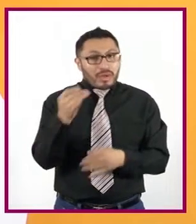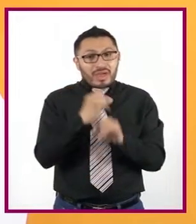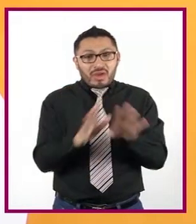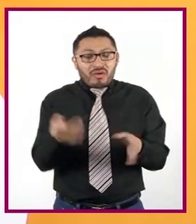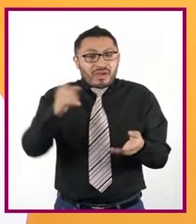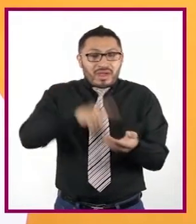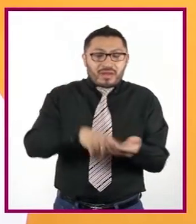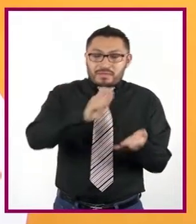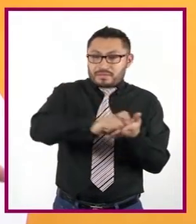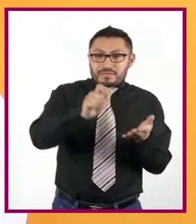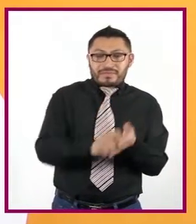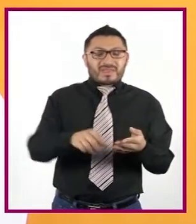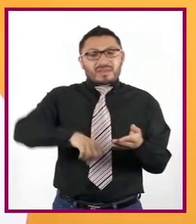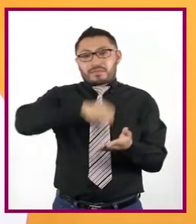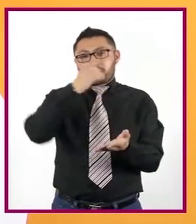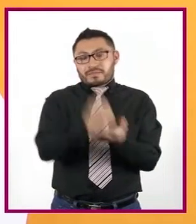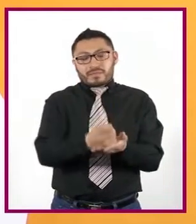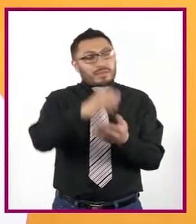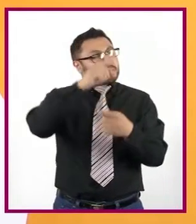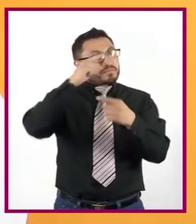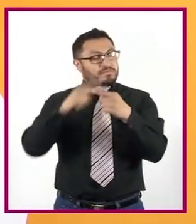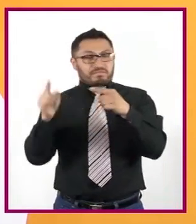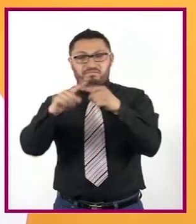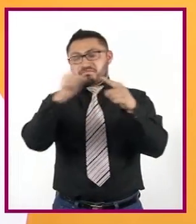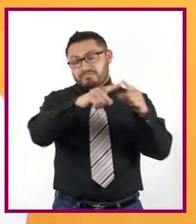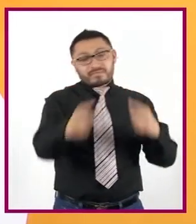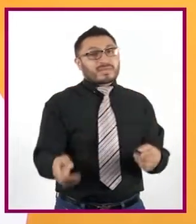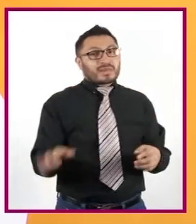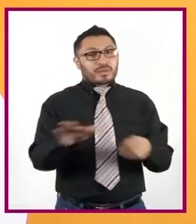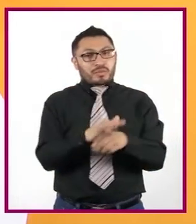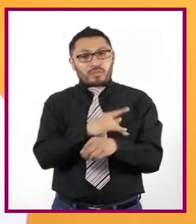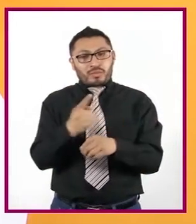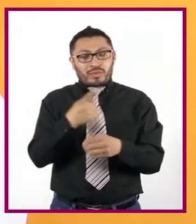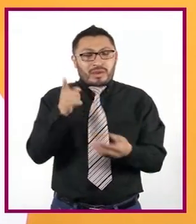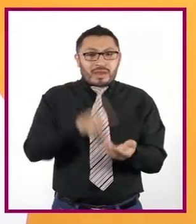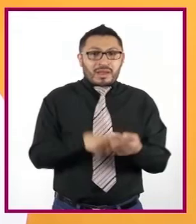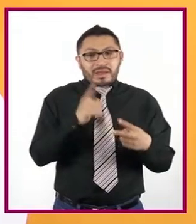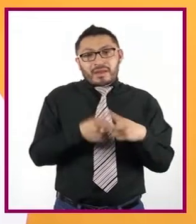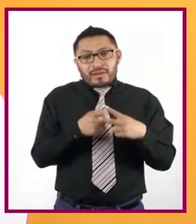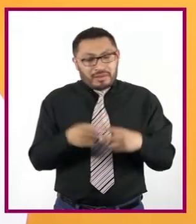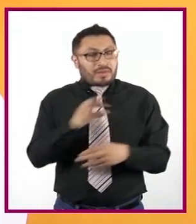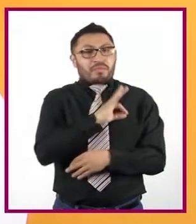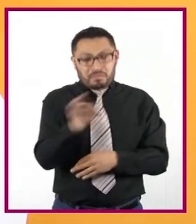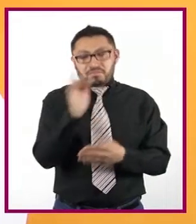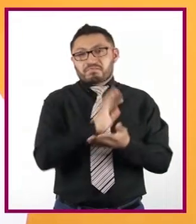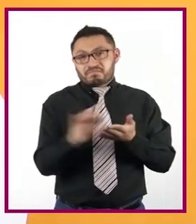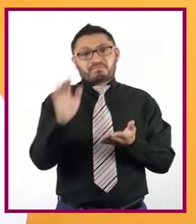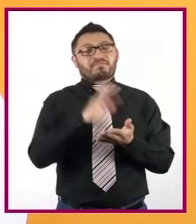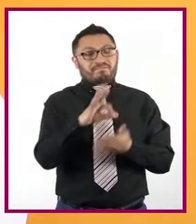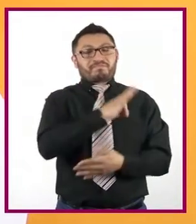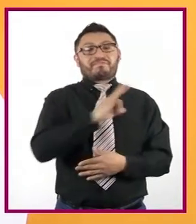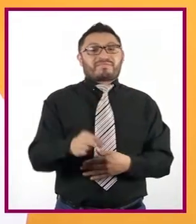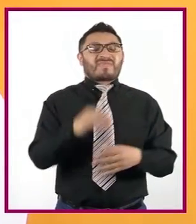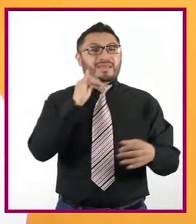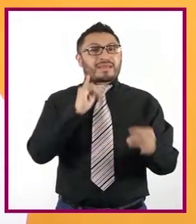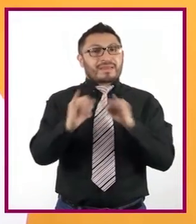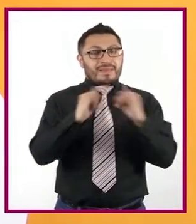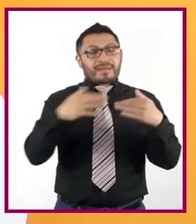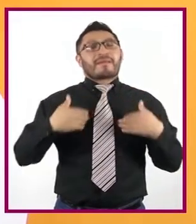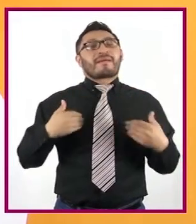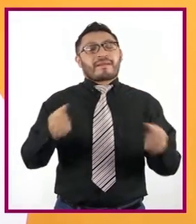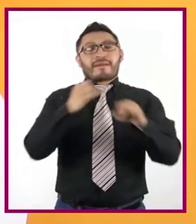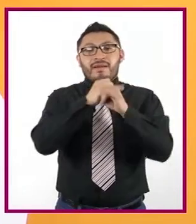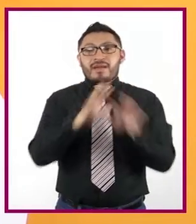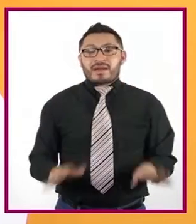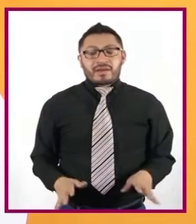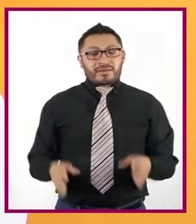textos, símbolos o códigos, porque en las matemáticas también es posible leer e interpretar